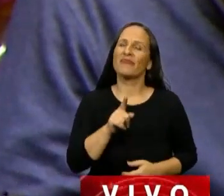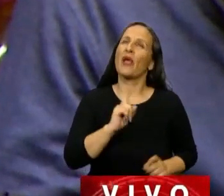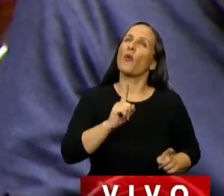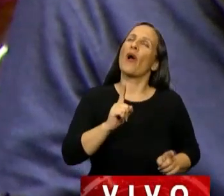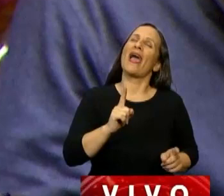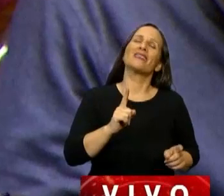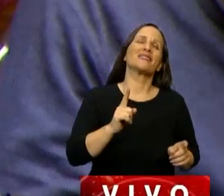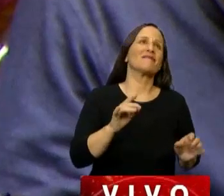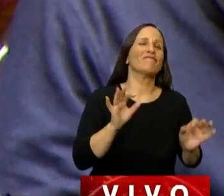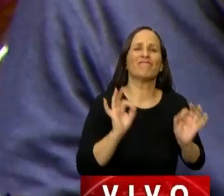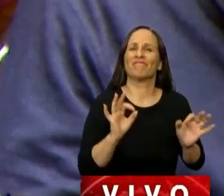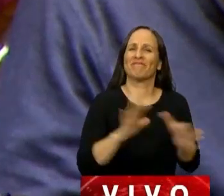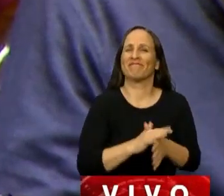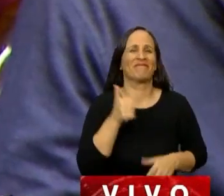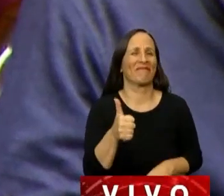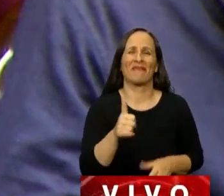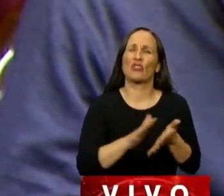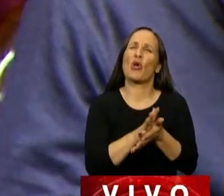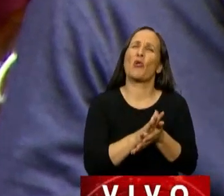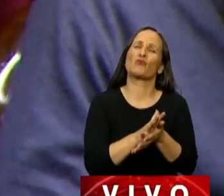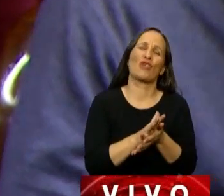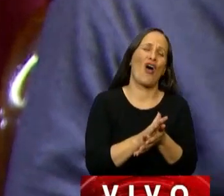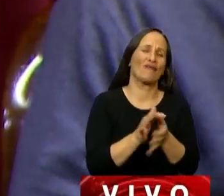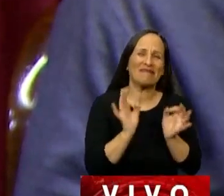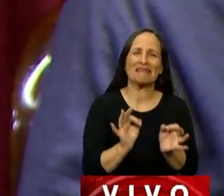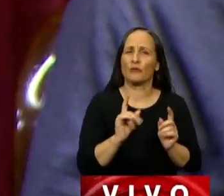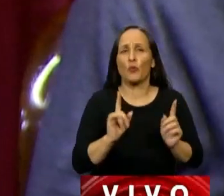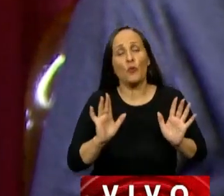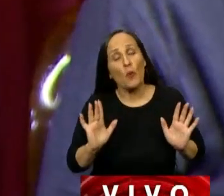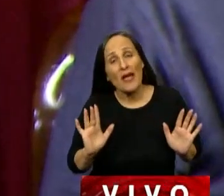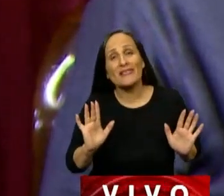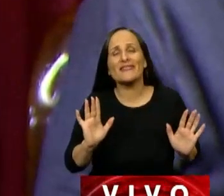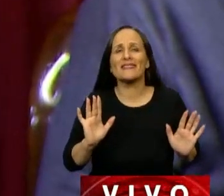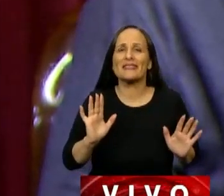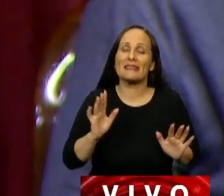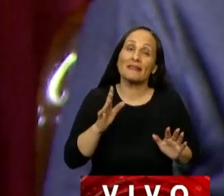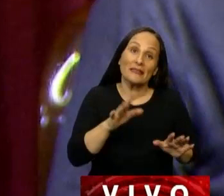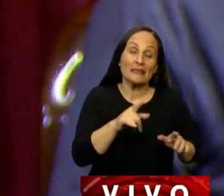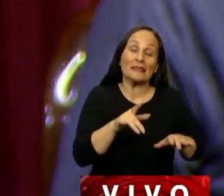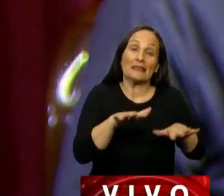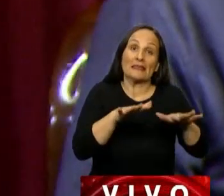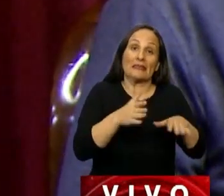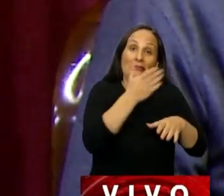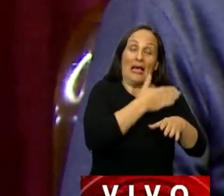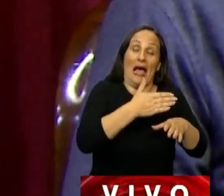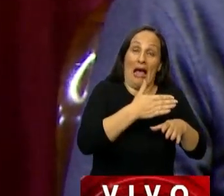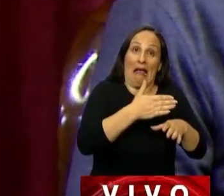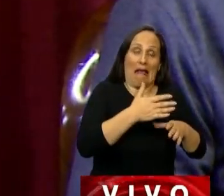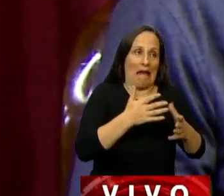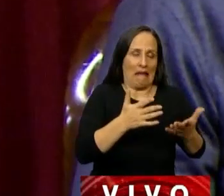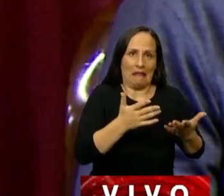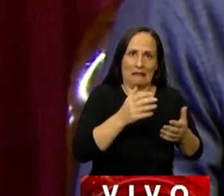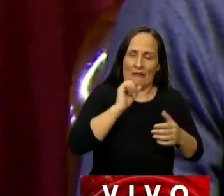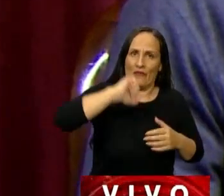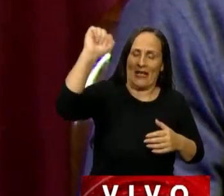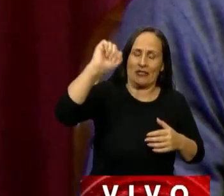alivio, no es una solución, es simplemente una corrección producto de la